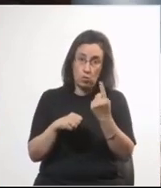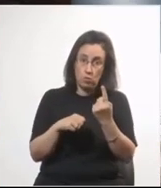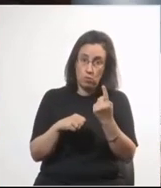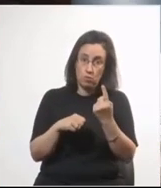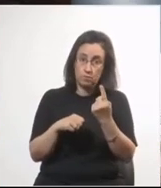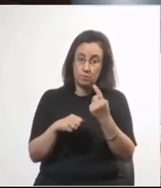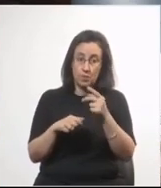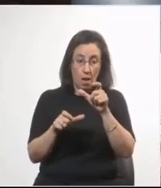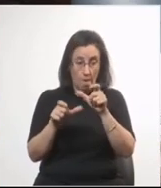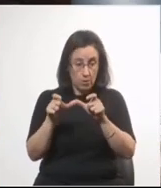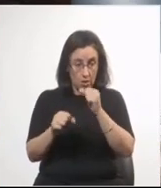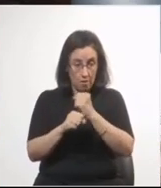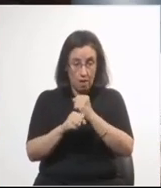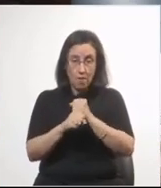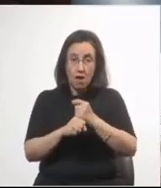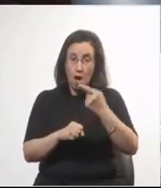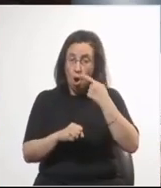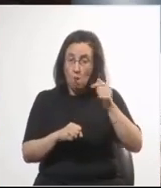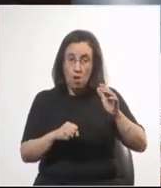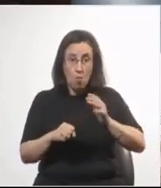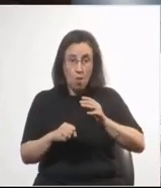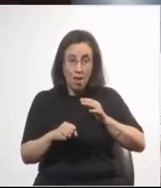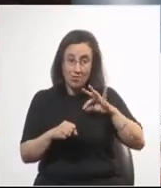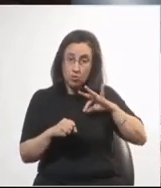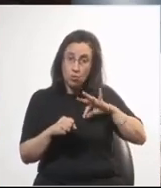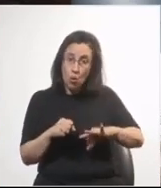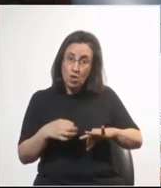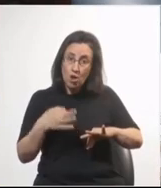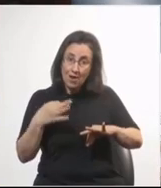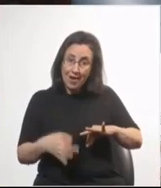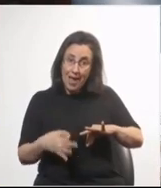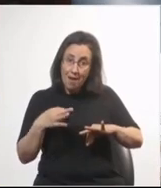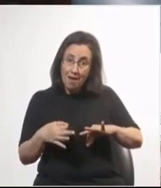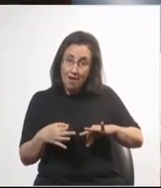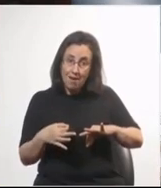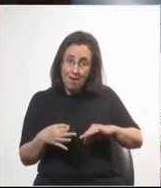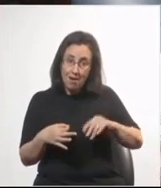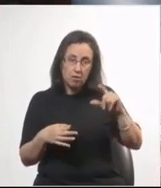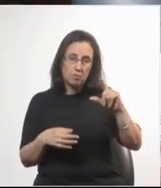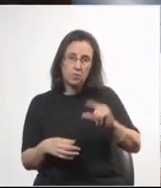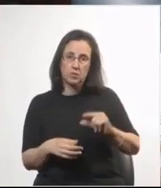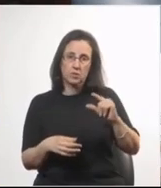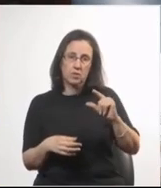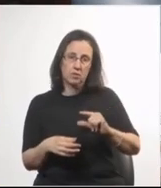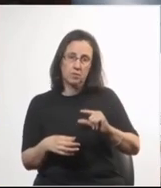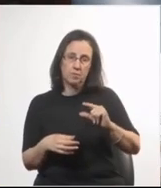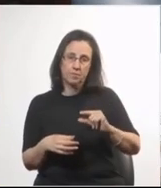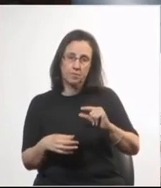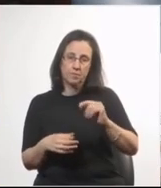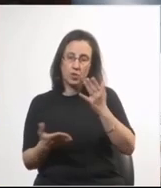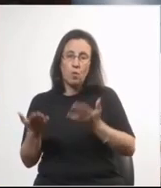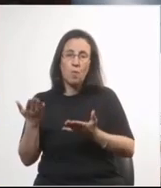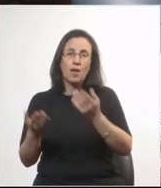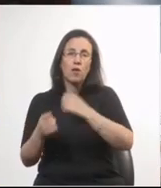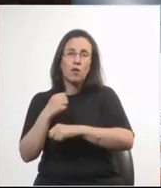las trabajadoras y los trabajadores recibieron menos salario que